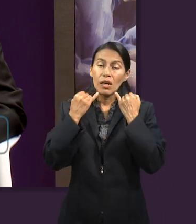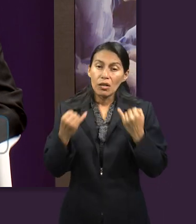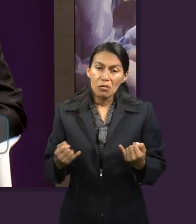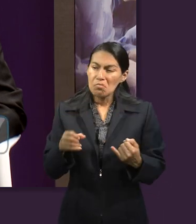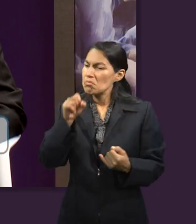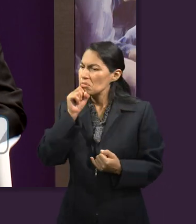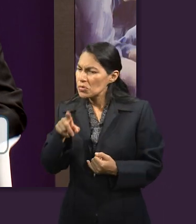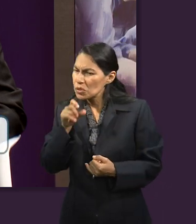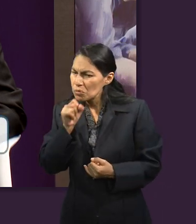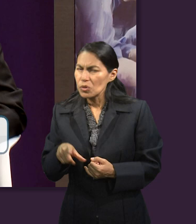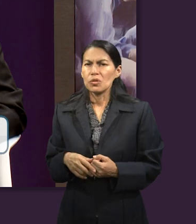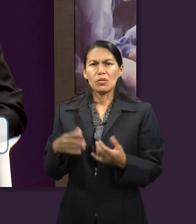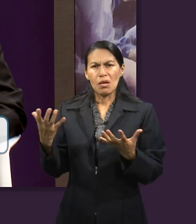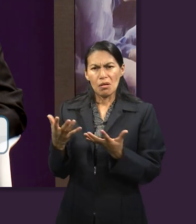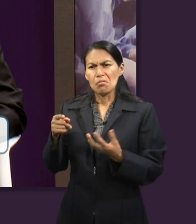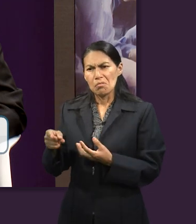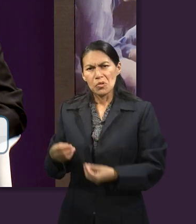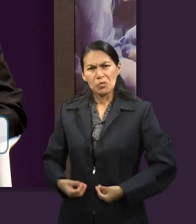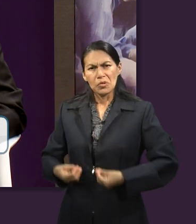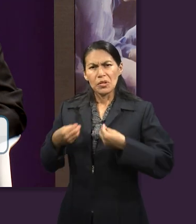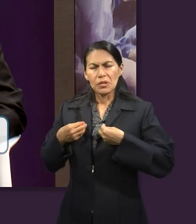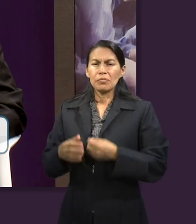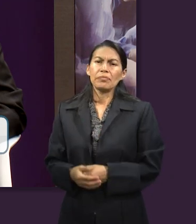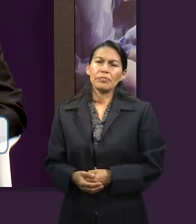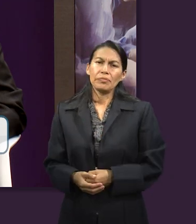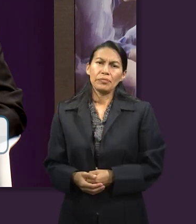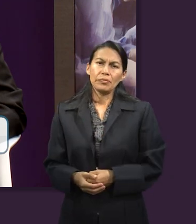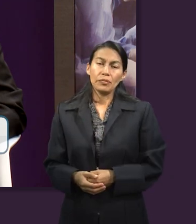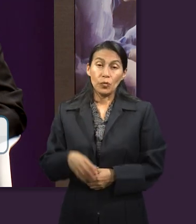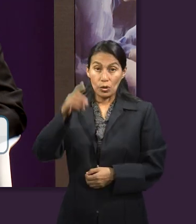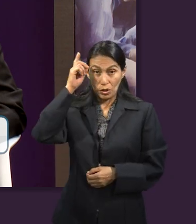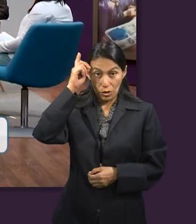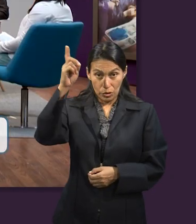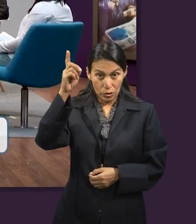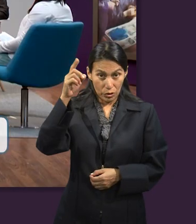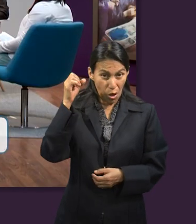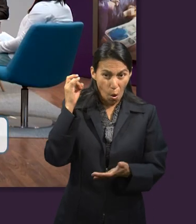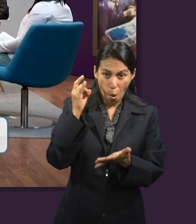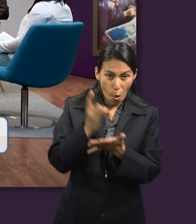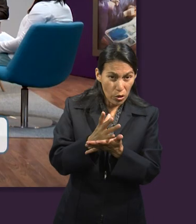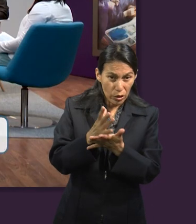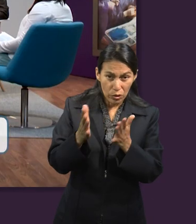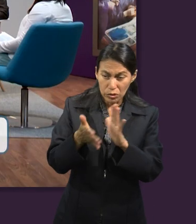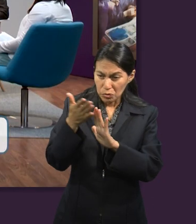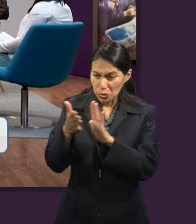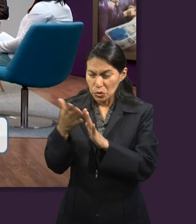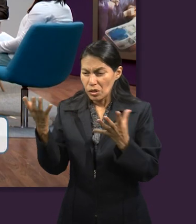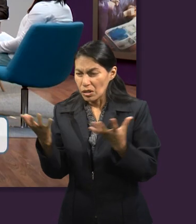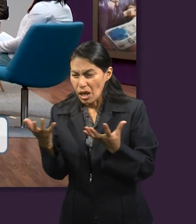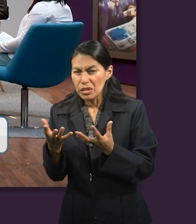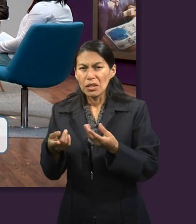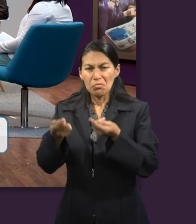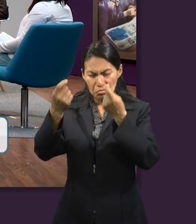porque esperaba la ciudad que tiene fundamentos cuyo arquitecto y constructor